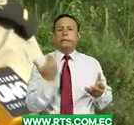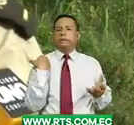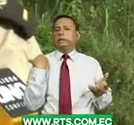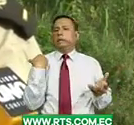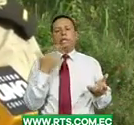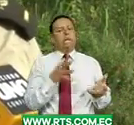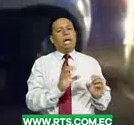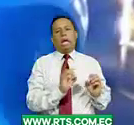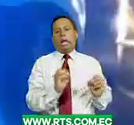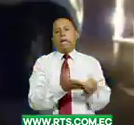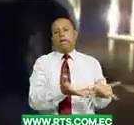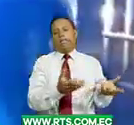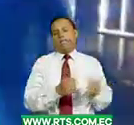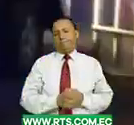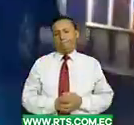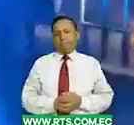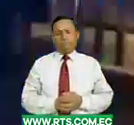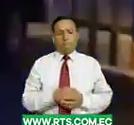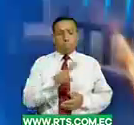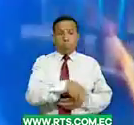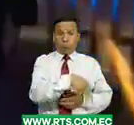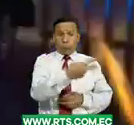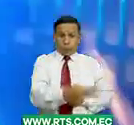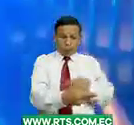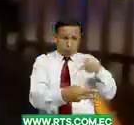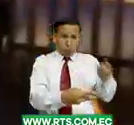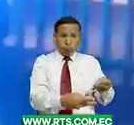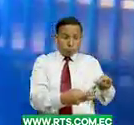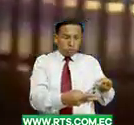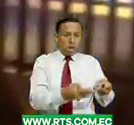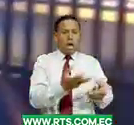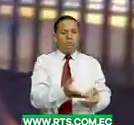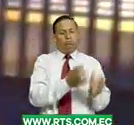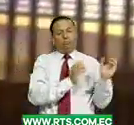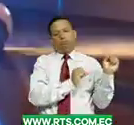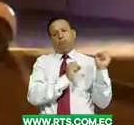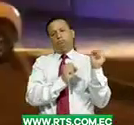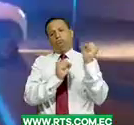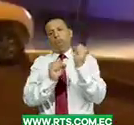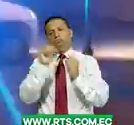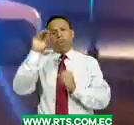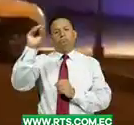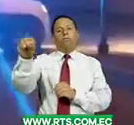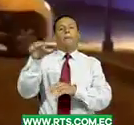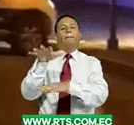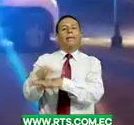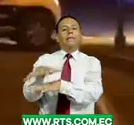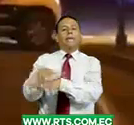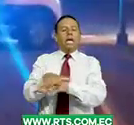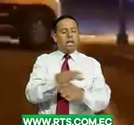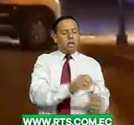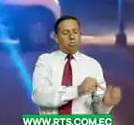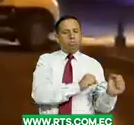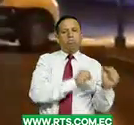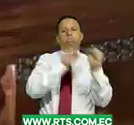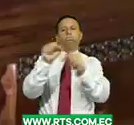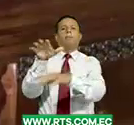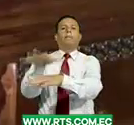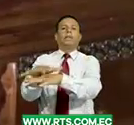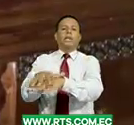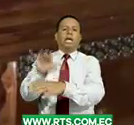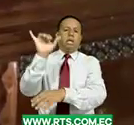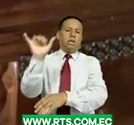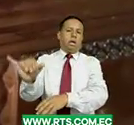esas labores. Los cuerpos fueron trasladados hasta el Centro de Ciencias Forenses en Machala para la necropsia de ley. De allí